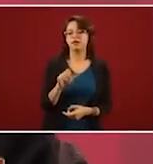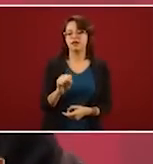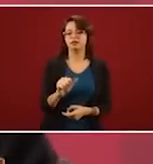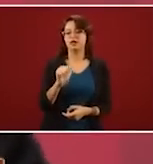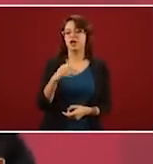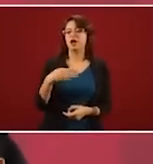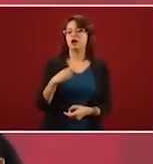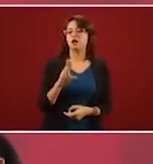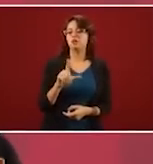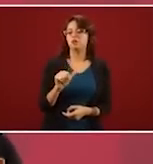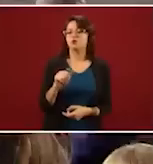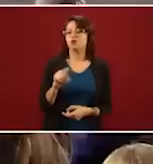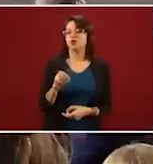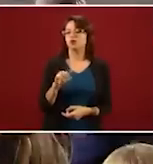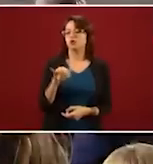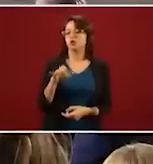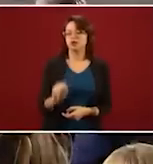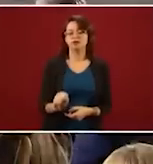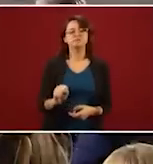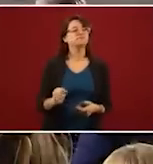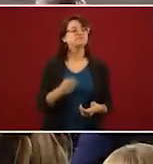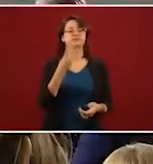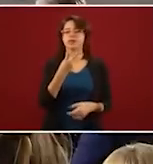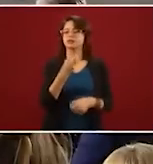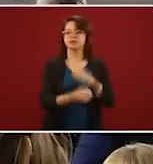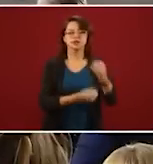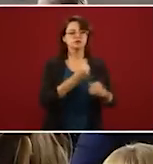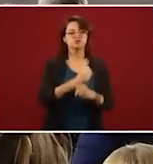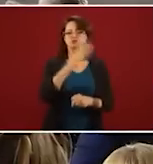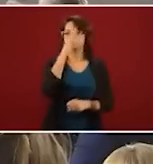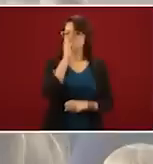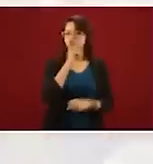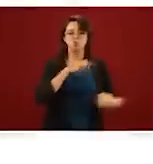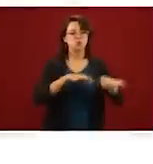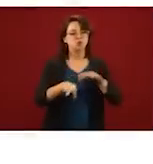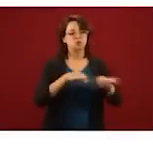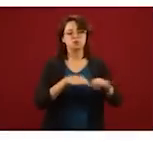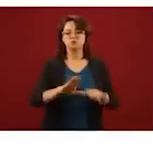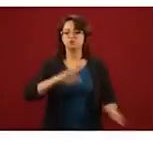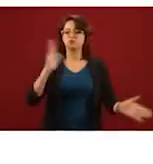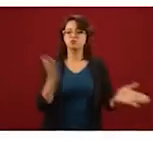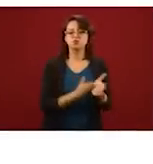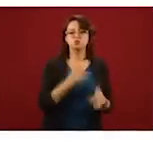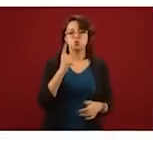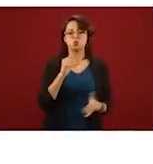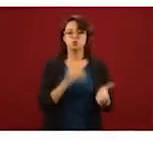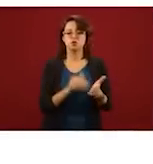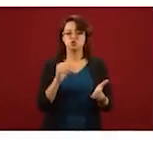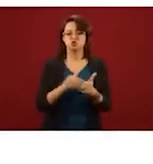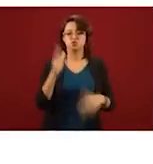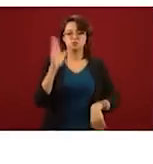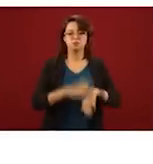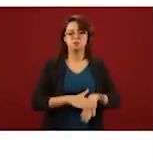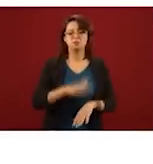con una multa de más de $1 millón. Octeocen, Grupos